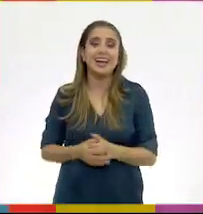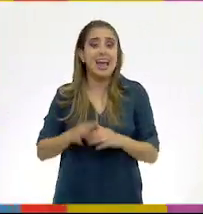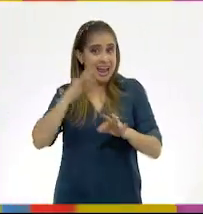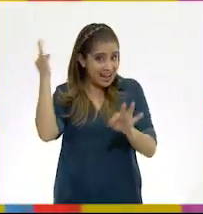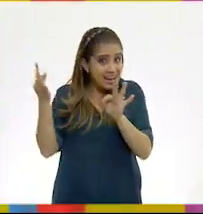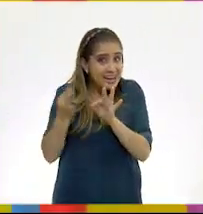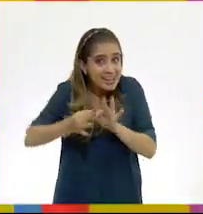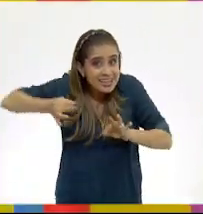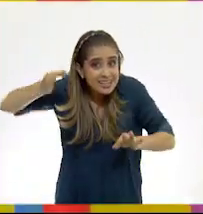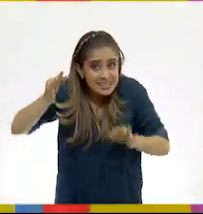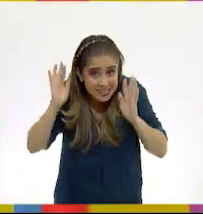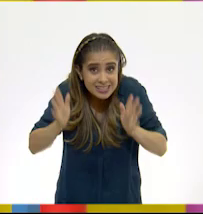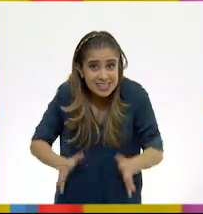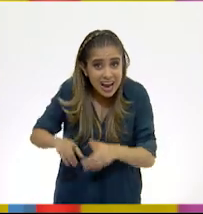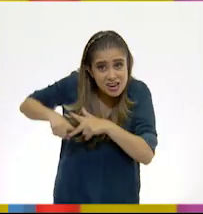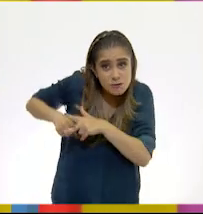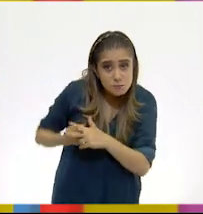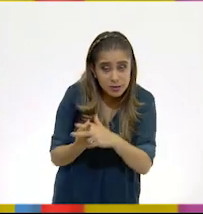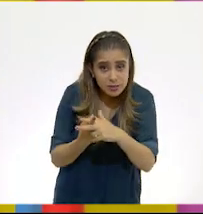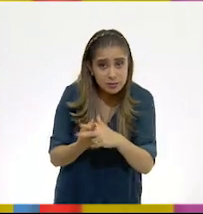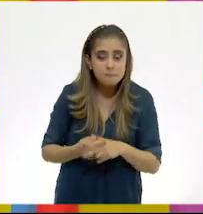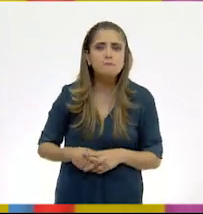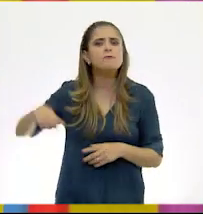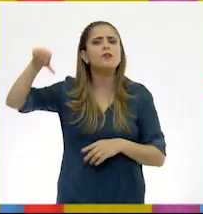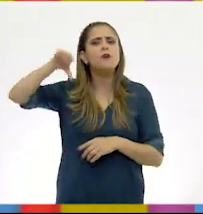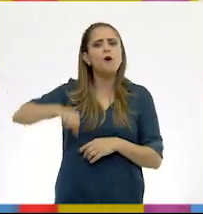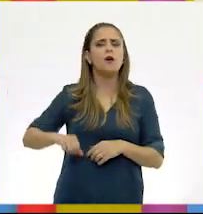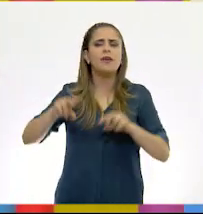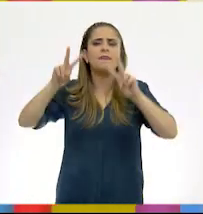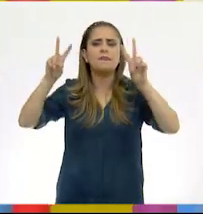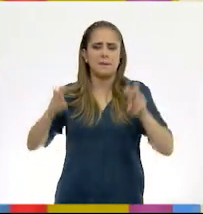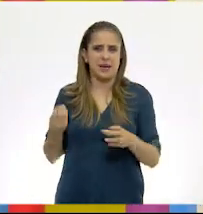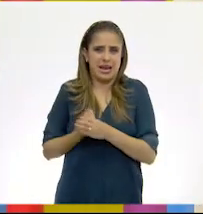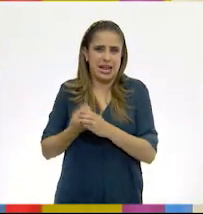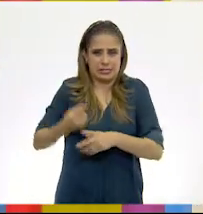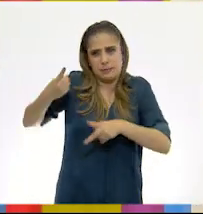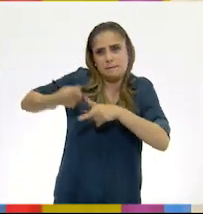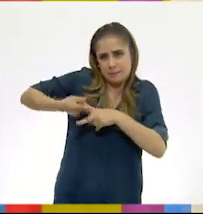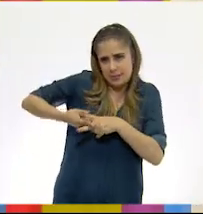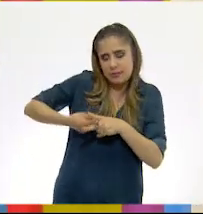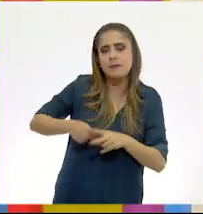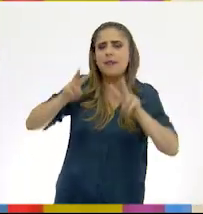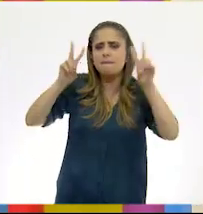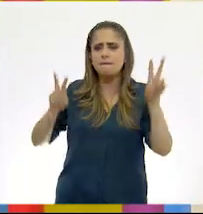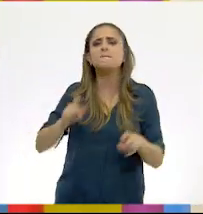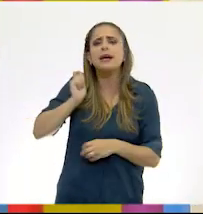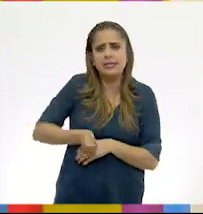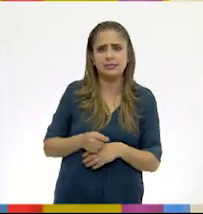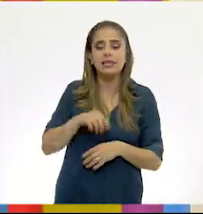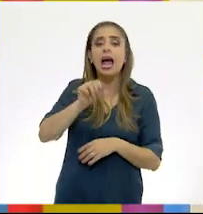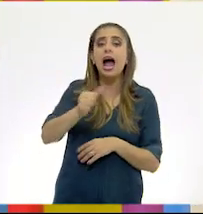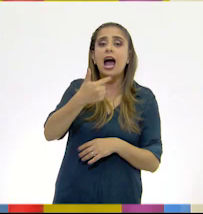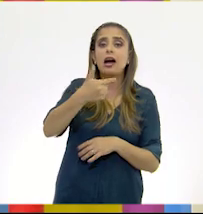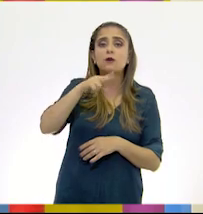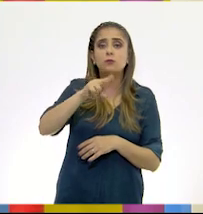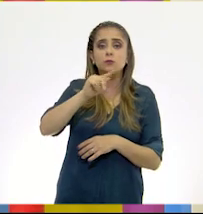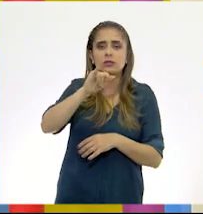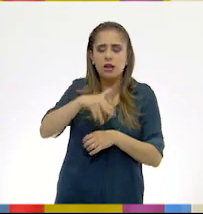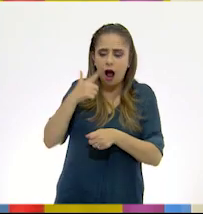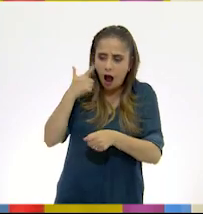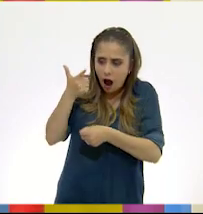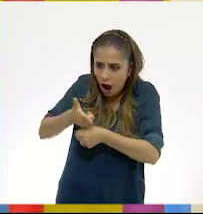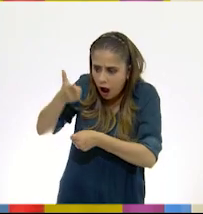están listas y listos para comenzar. El tema de hoy en la clase de matemáticas es Agustín descubre